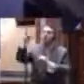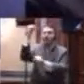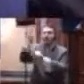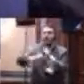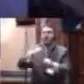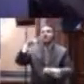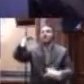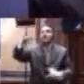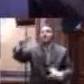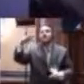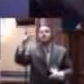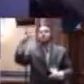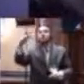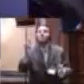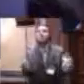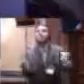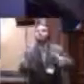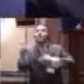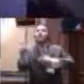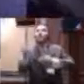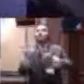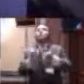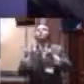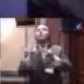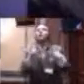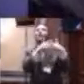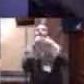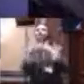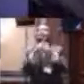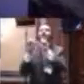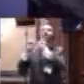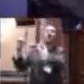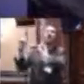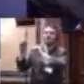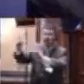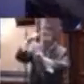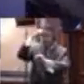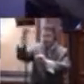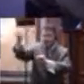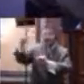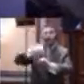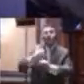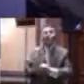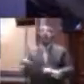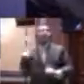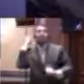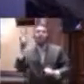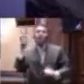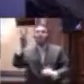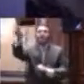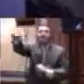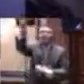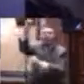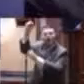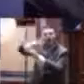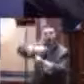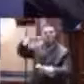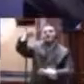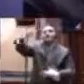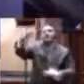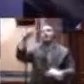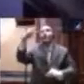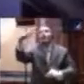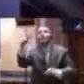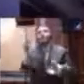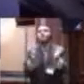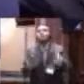Y a las televisoras, por ejemplo, una de las dos grandes televisoras de México ha acumulado desde la entrada en vigor de